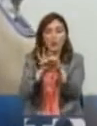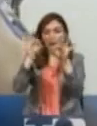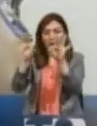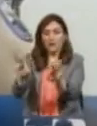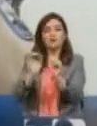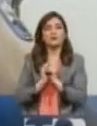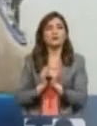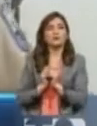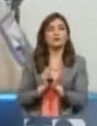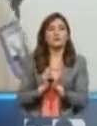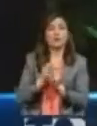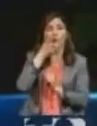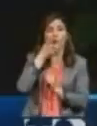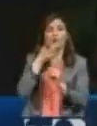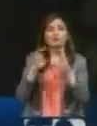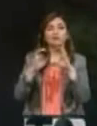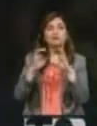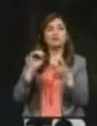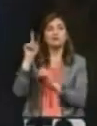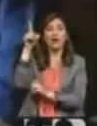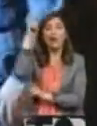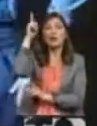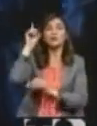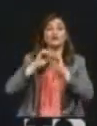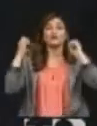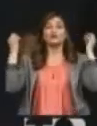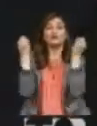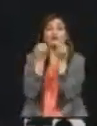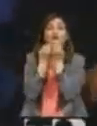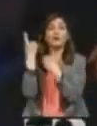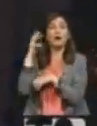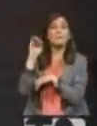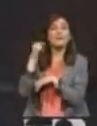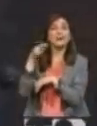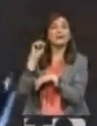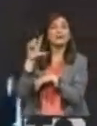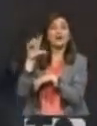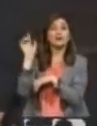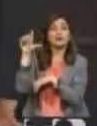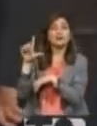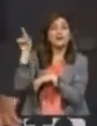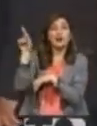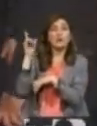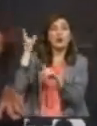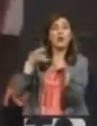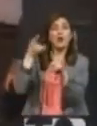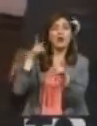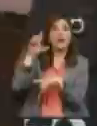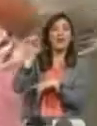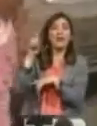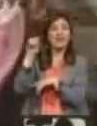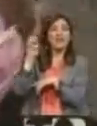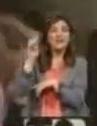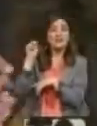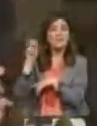fueron incautadas. El líder de la organización delictiva era Miguel L., alias Ledesma, quien se encargaba de coordinar y reunir a